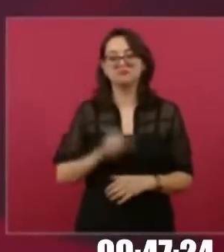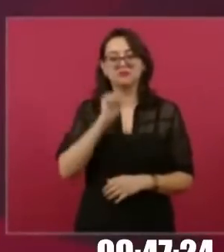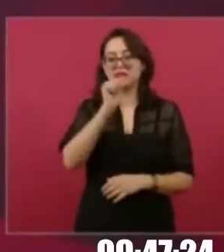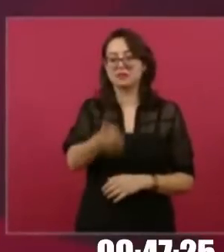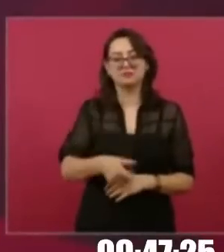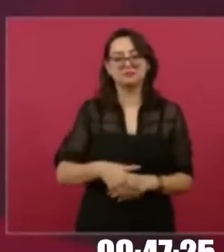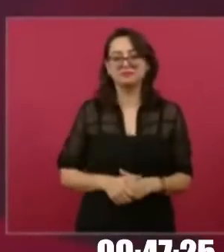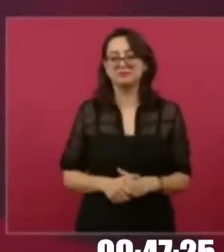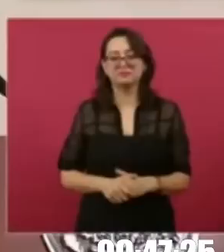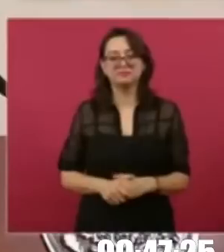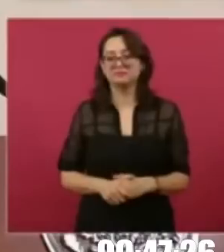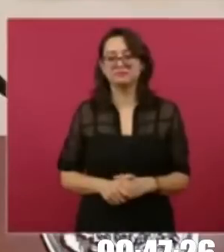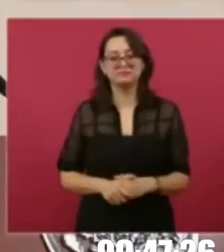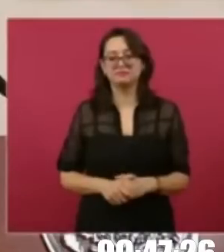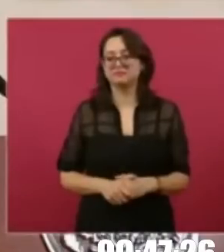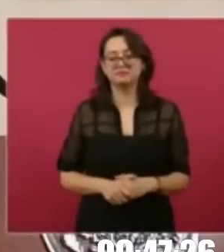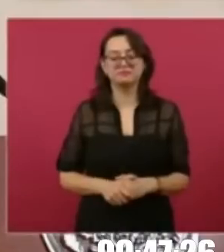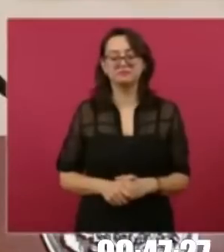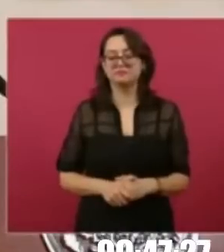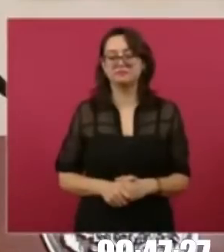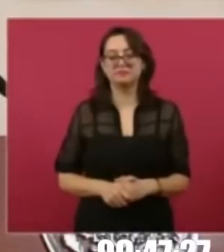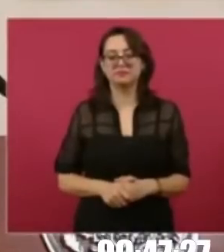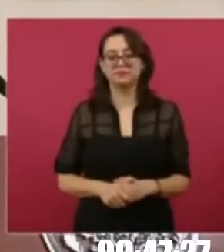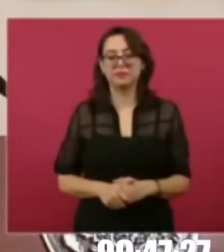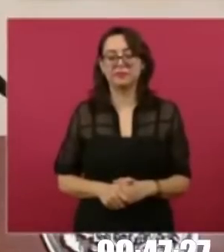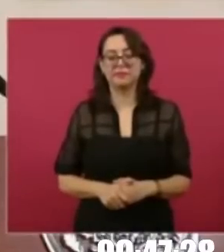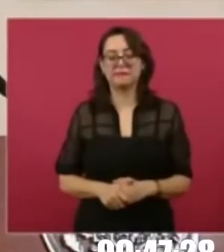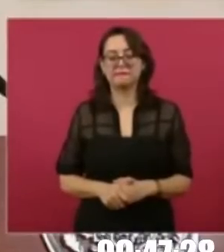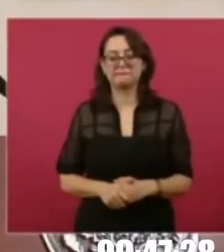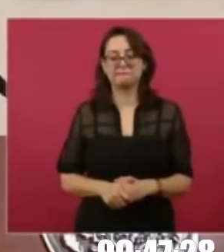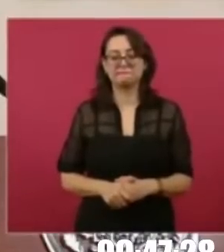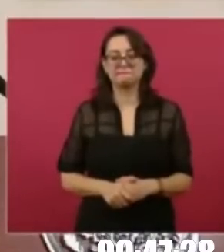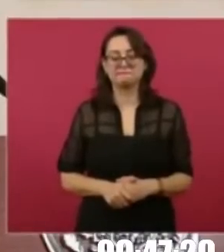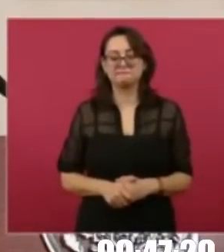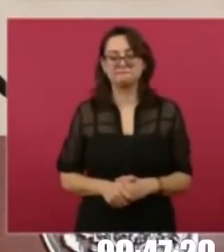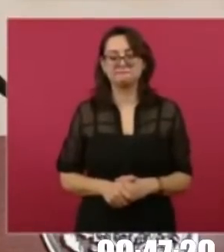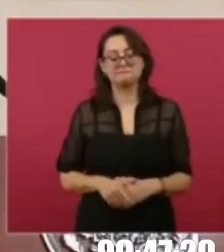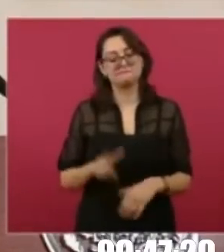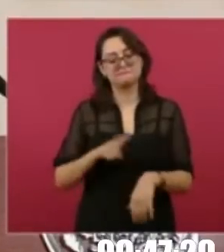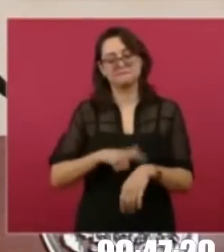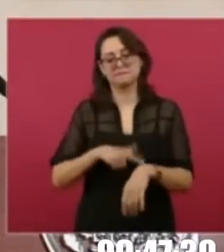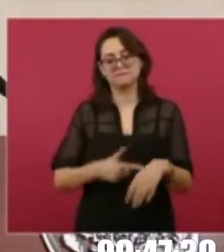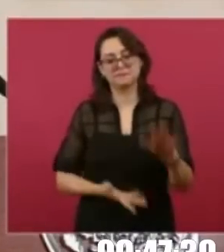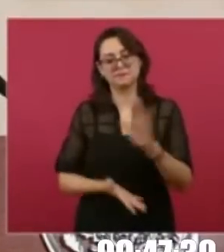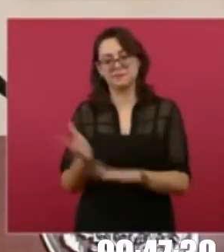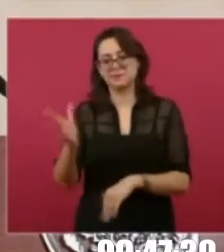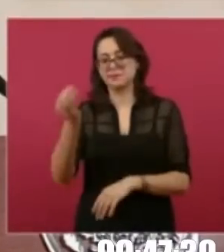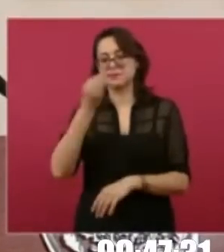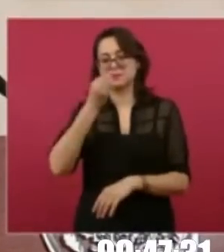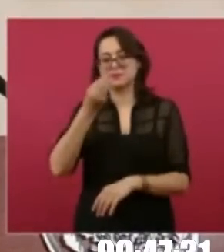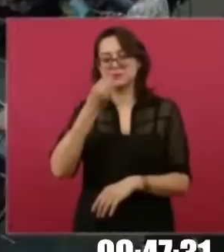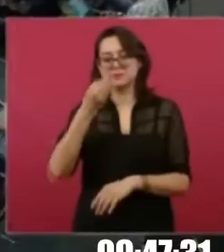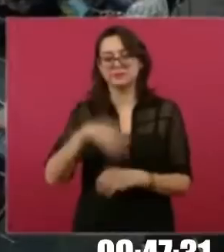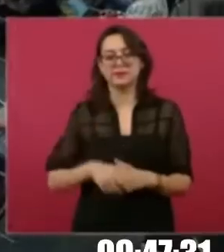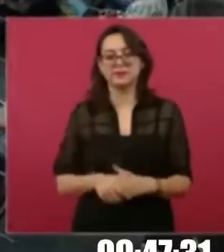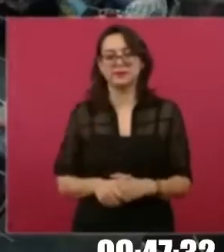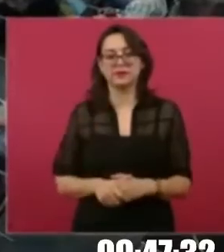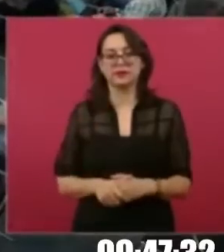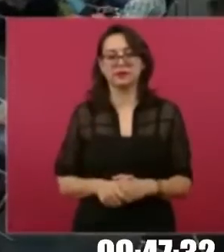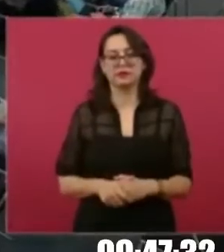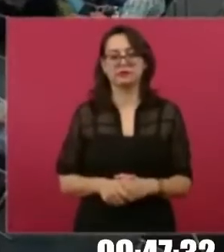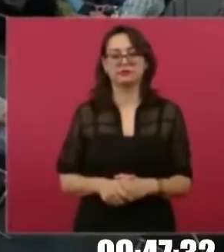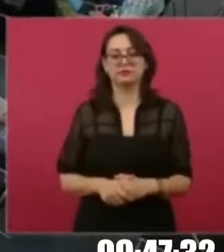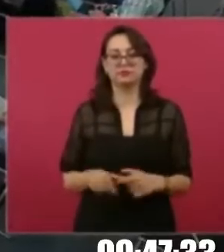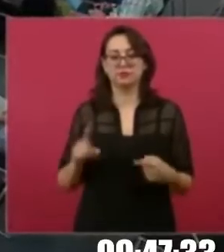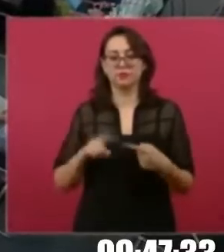no tengo opinión no este bueno Qué les parece si nos vamos a desayunar y este y